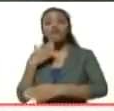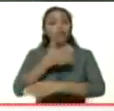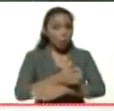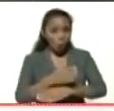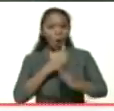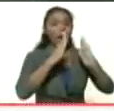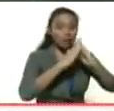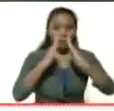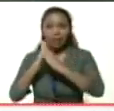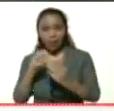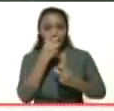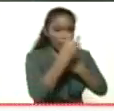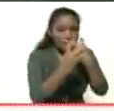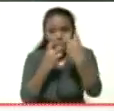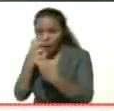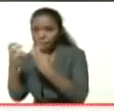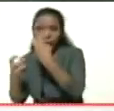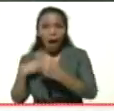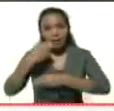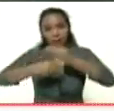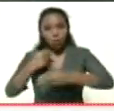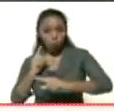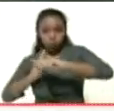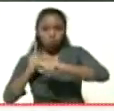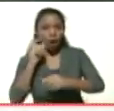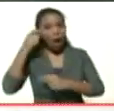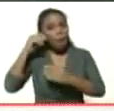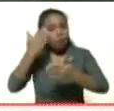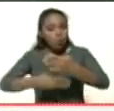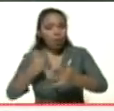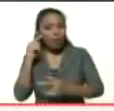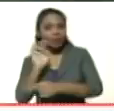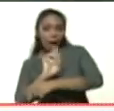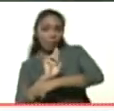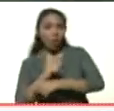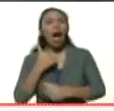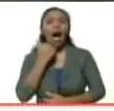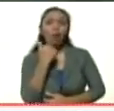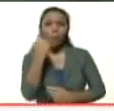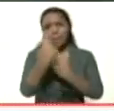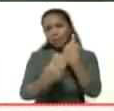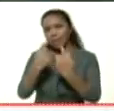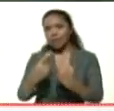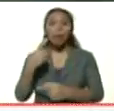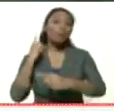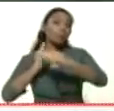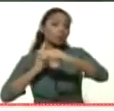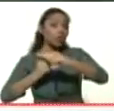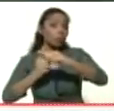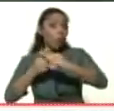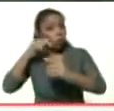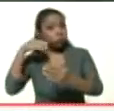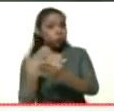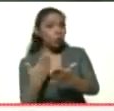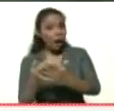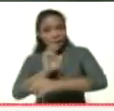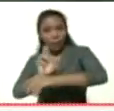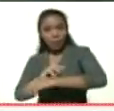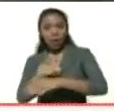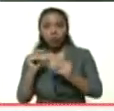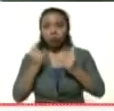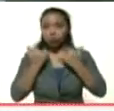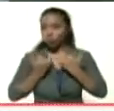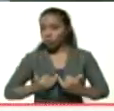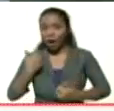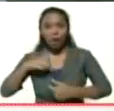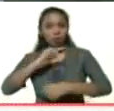por casa y ahí estamos haciendo el pesquisaje con prueba rápida. Si algún paciente resulta positivo en la prueba rápida, de inmediato